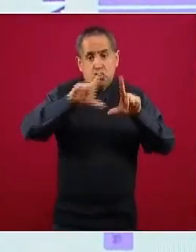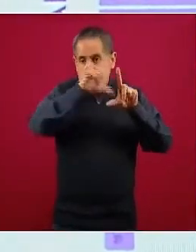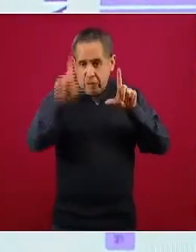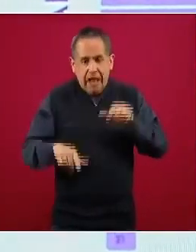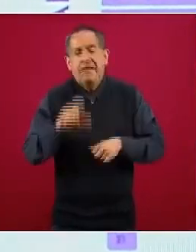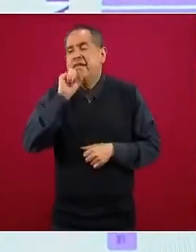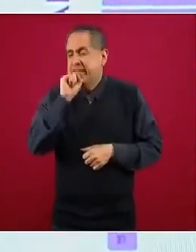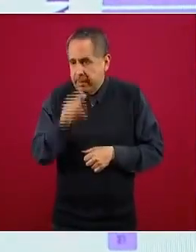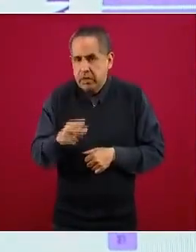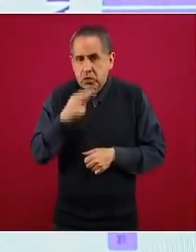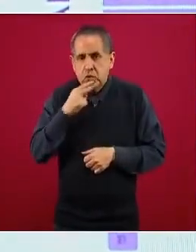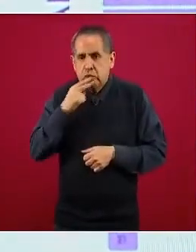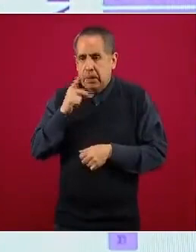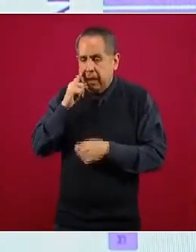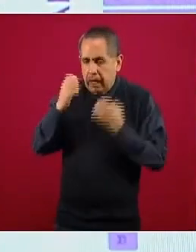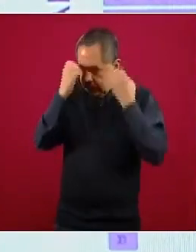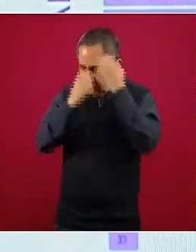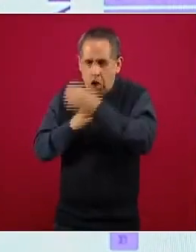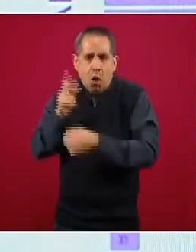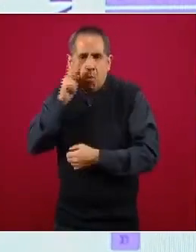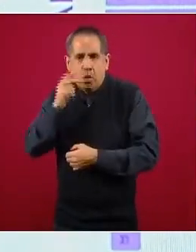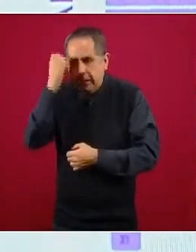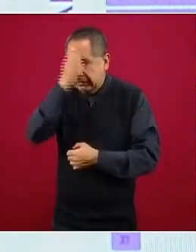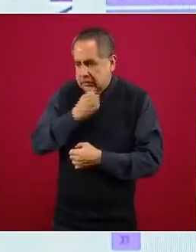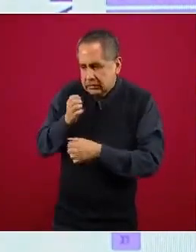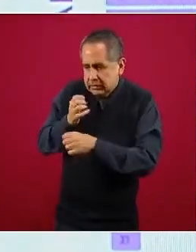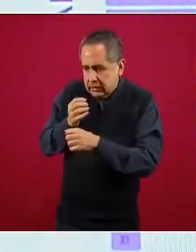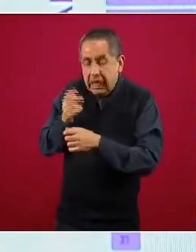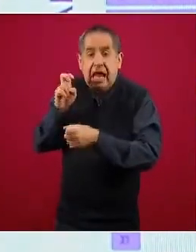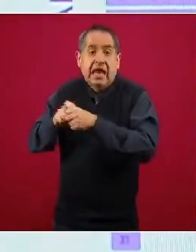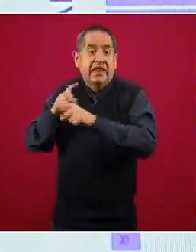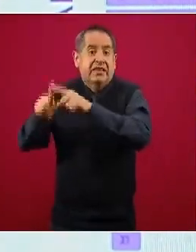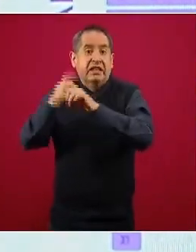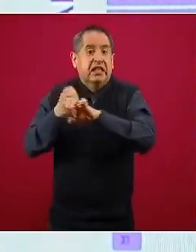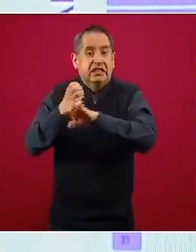se utiliza para hacer diagnósticos en los estados.